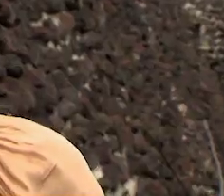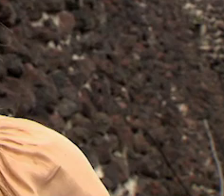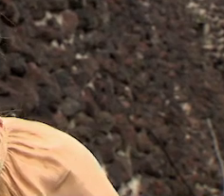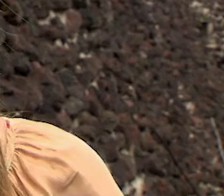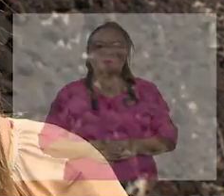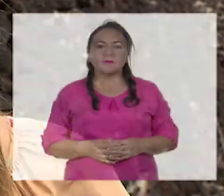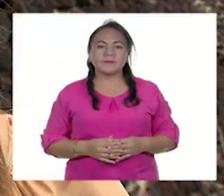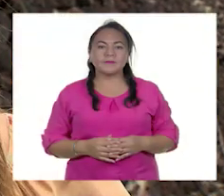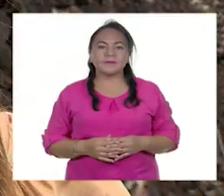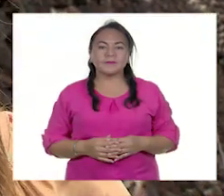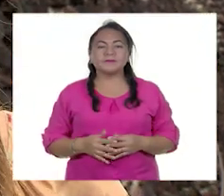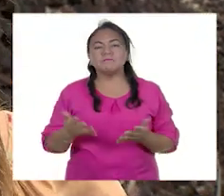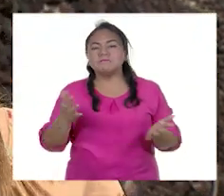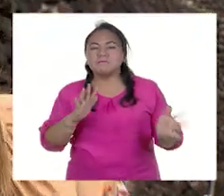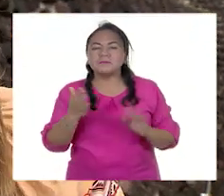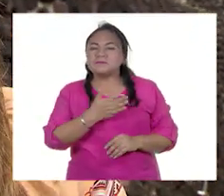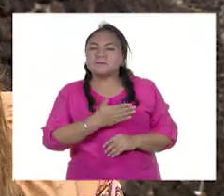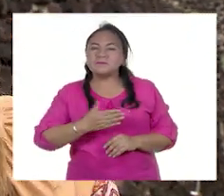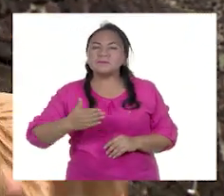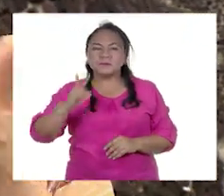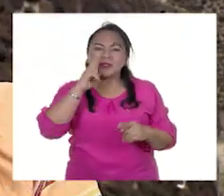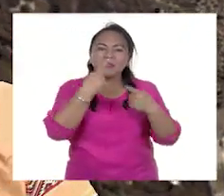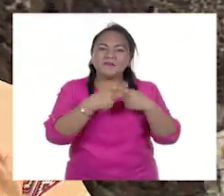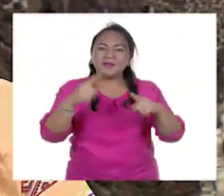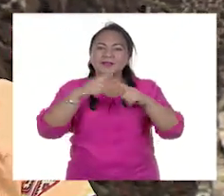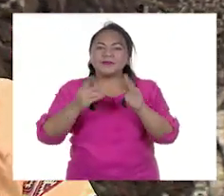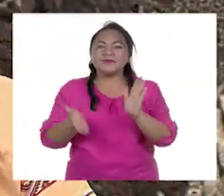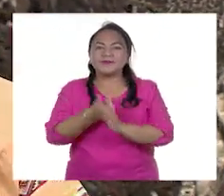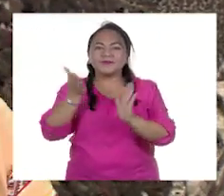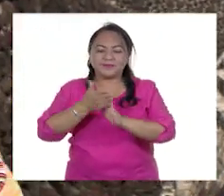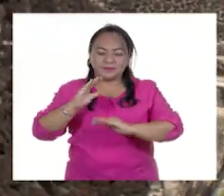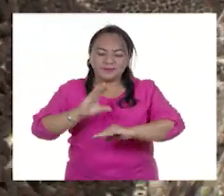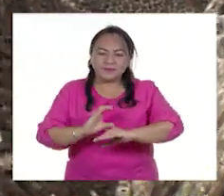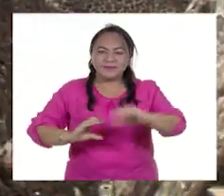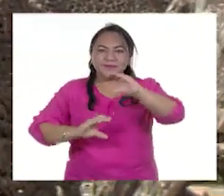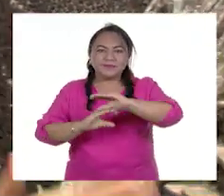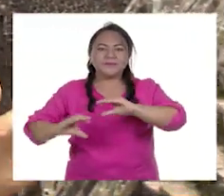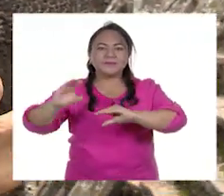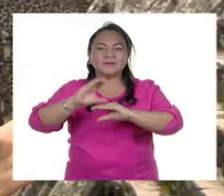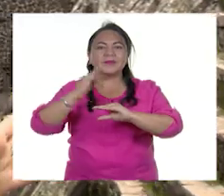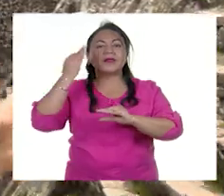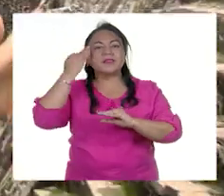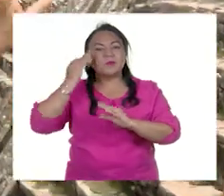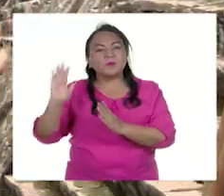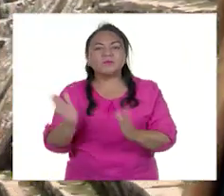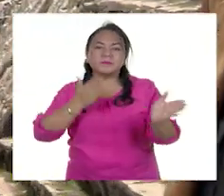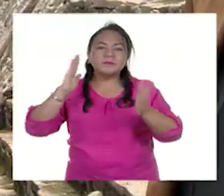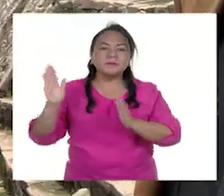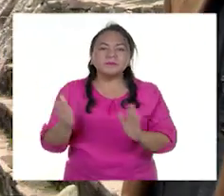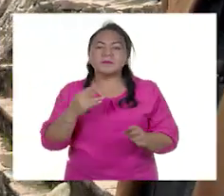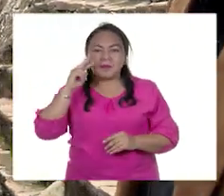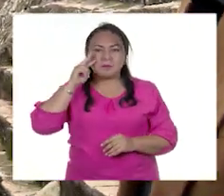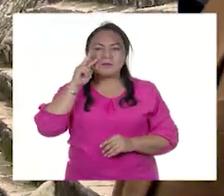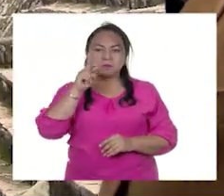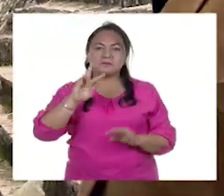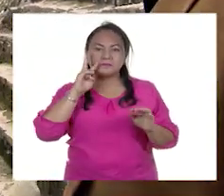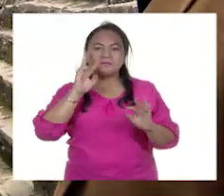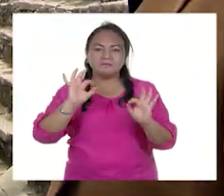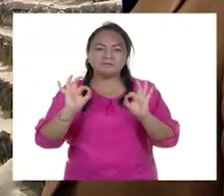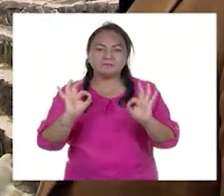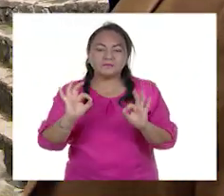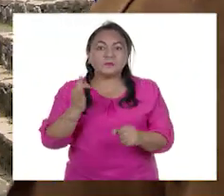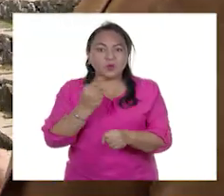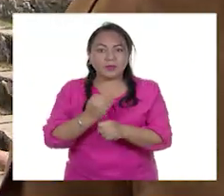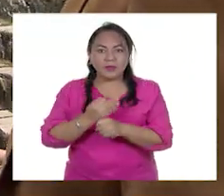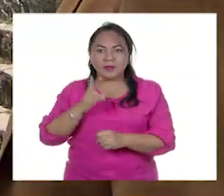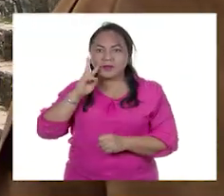pues ya hablábamos acerca de las distintas etapas constructivas del Templo Mayor, Carlos, y aquí se ven perfectamente, ¿no? Aquí se ve